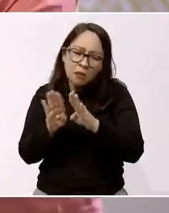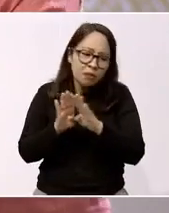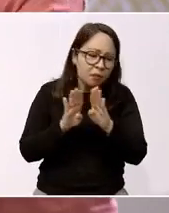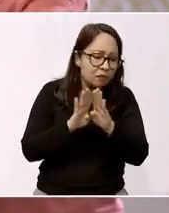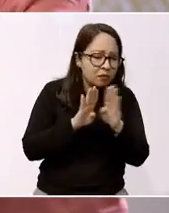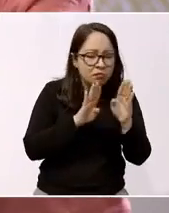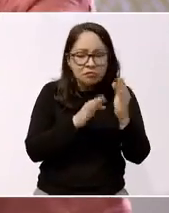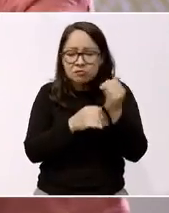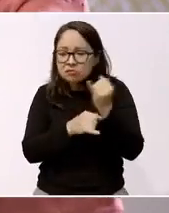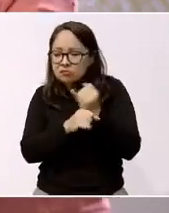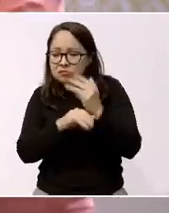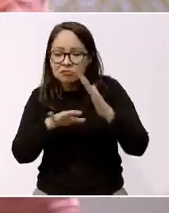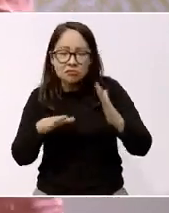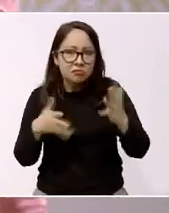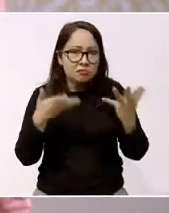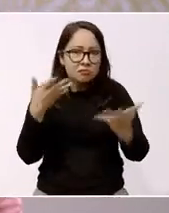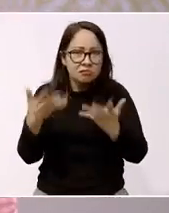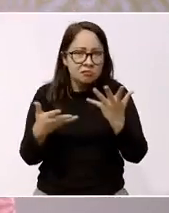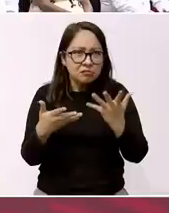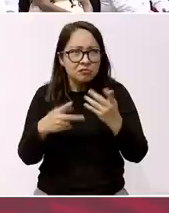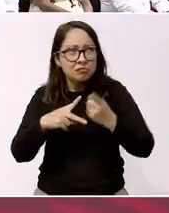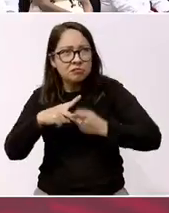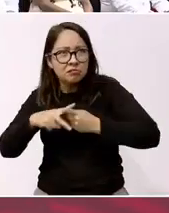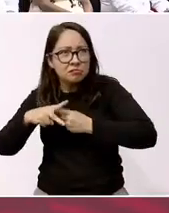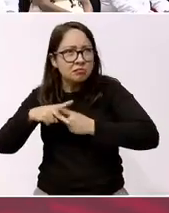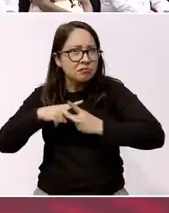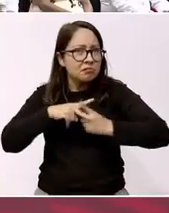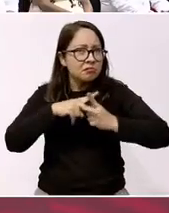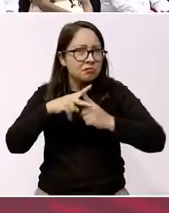este índice inflacionario.